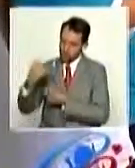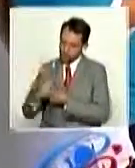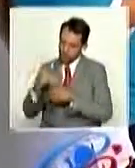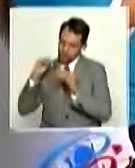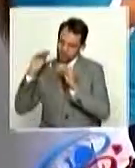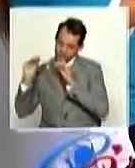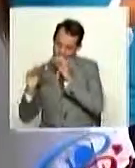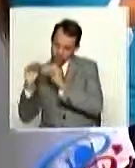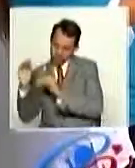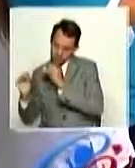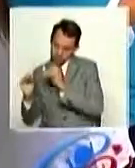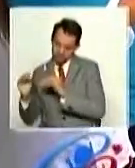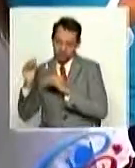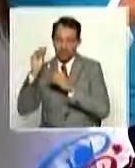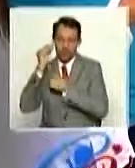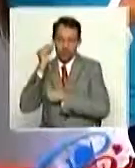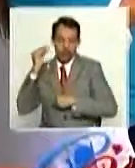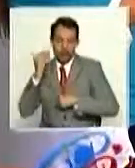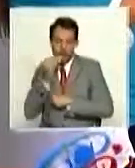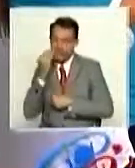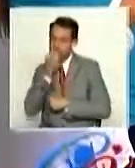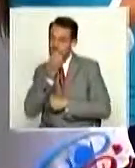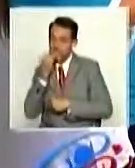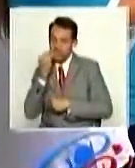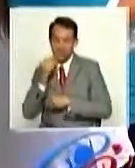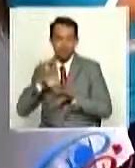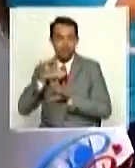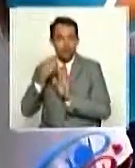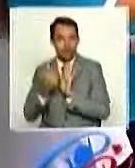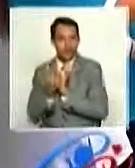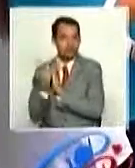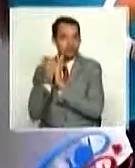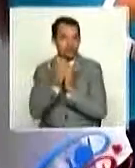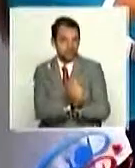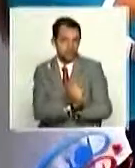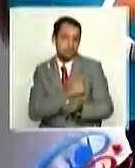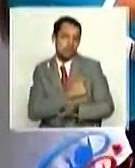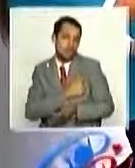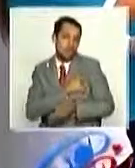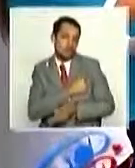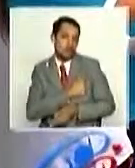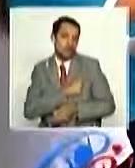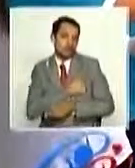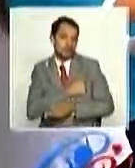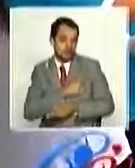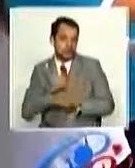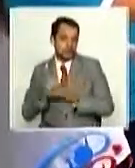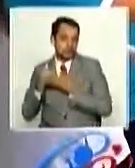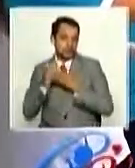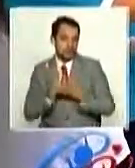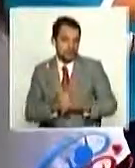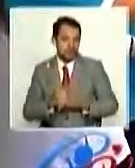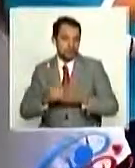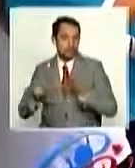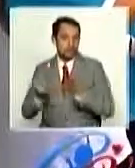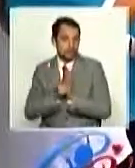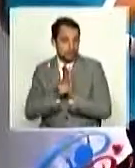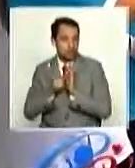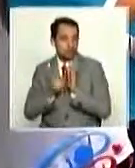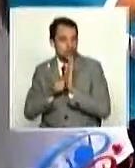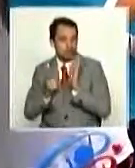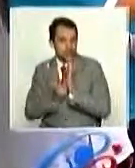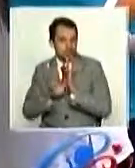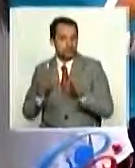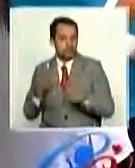necesitamos que se deje revisar su cavidad oral, su boca, porque tenemos claro que por allí es donde empiezan gran cantidad de